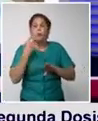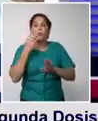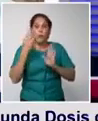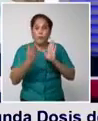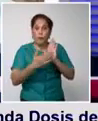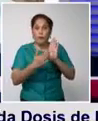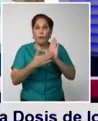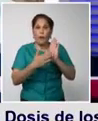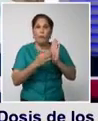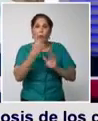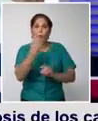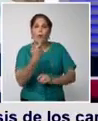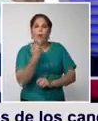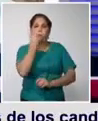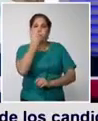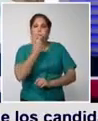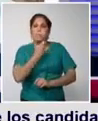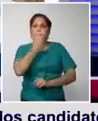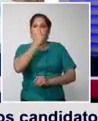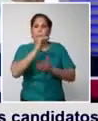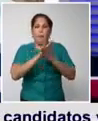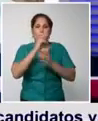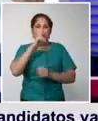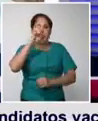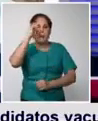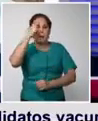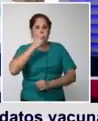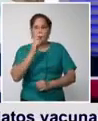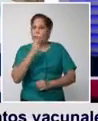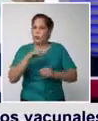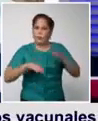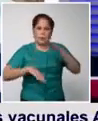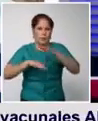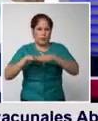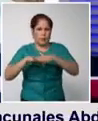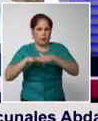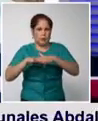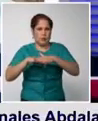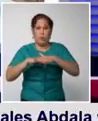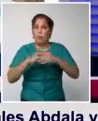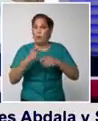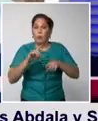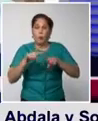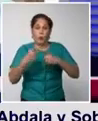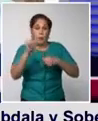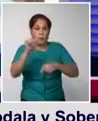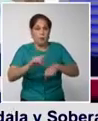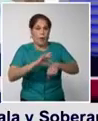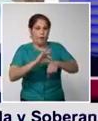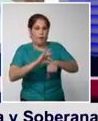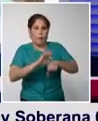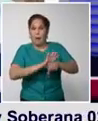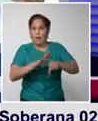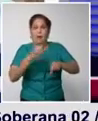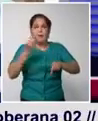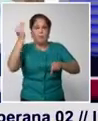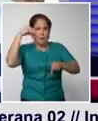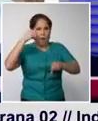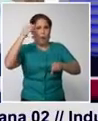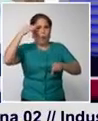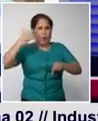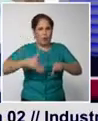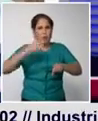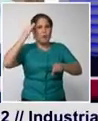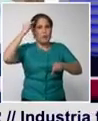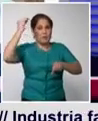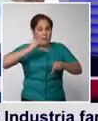una sola dosis de Mambisa es suficiente para obtener ese resultado. Es decir,